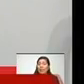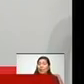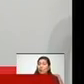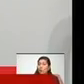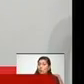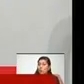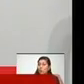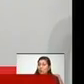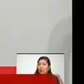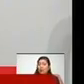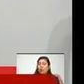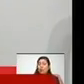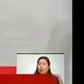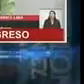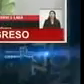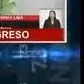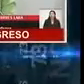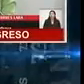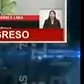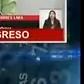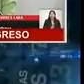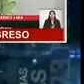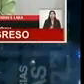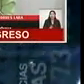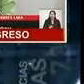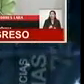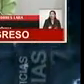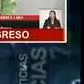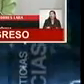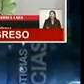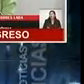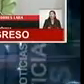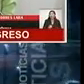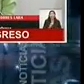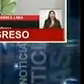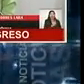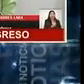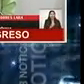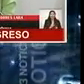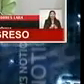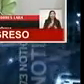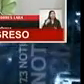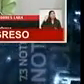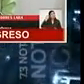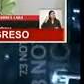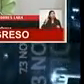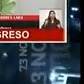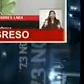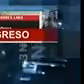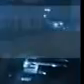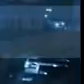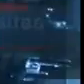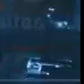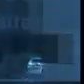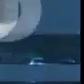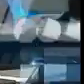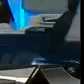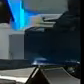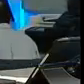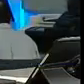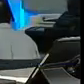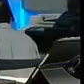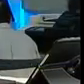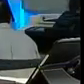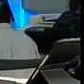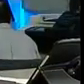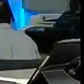o usted todavía falta...? Luciana León respondiendo a las preguntas de la prensa, la presidenta de la Comisión